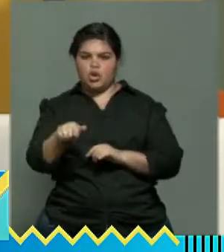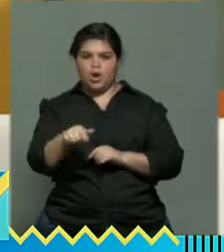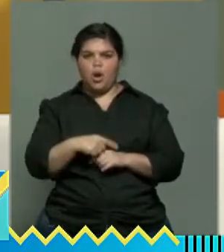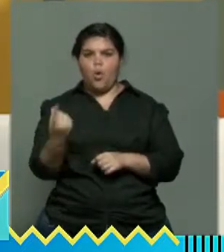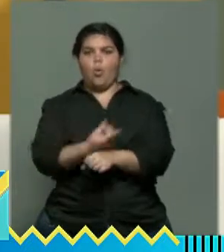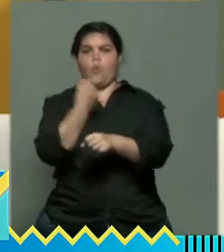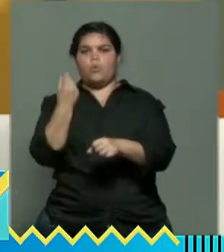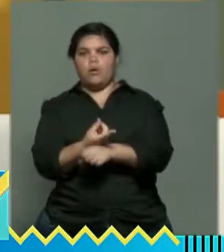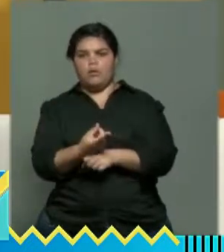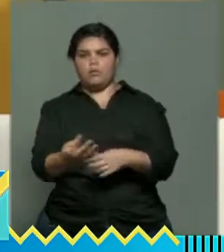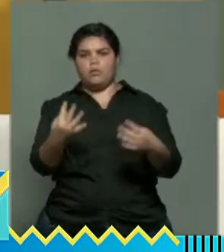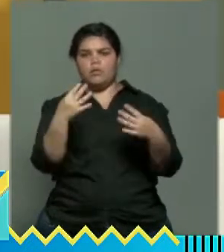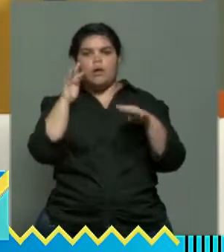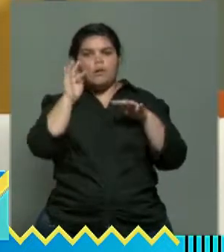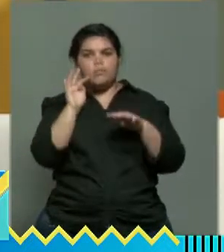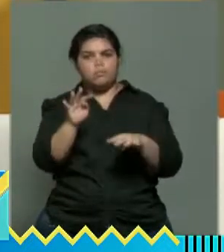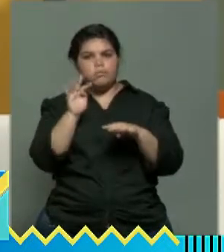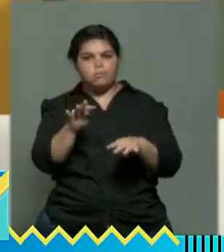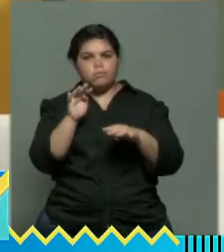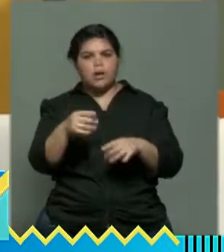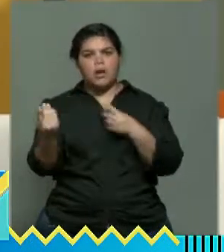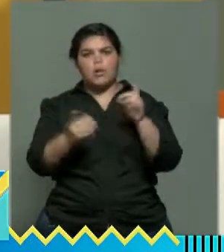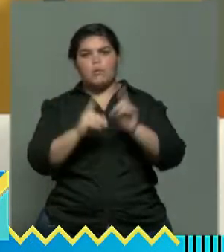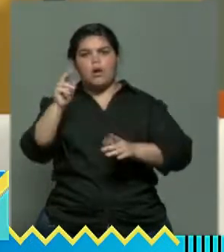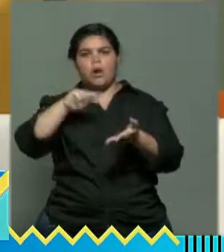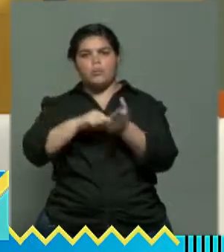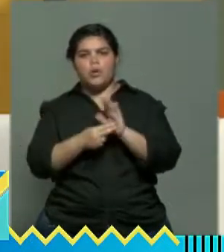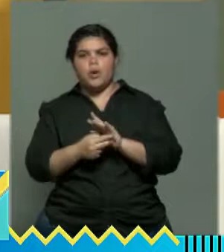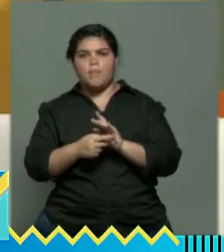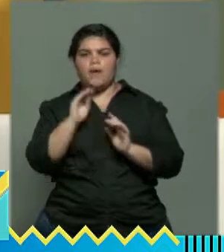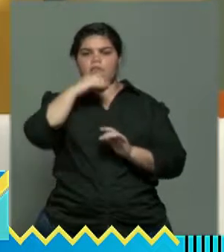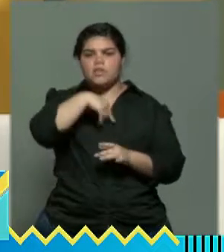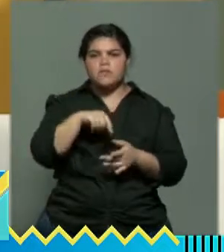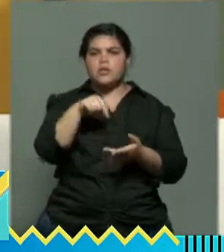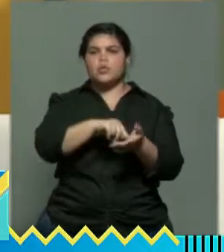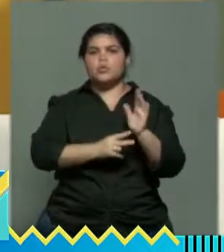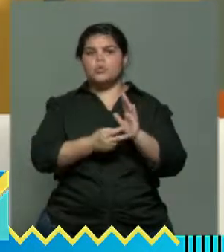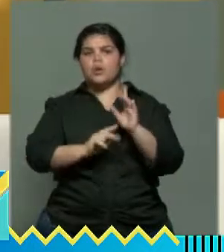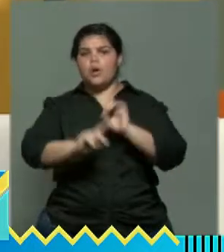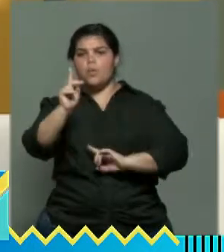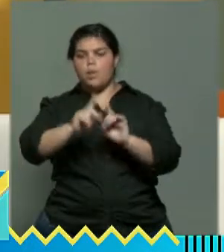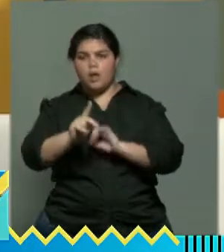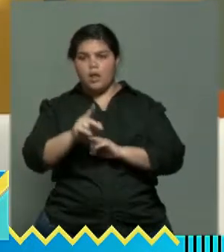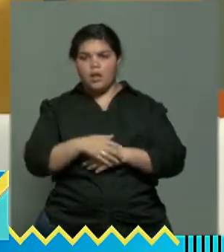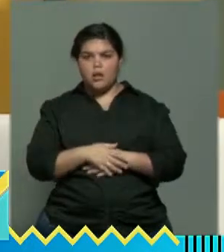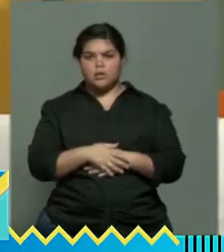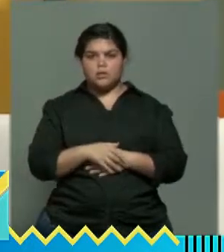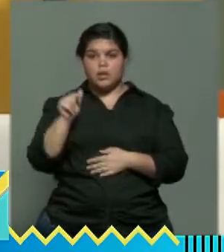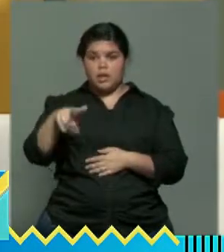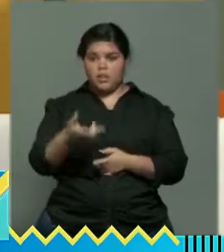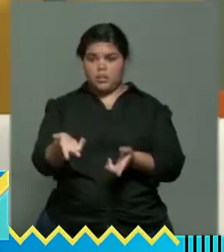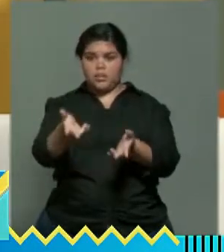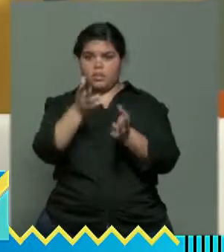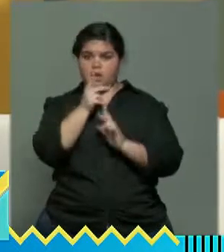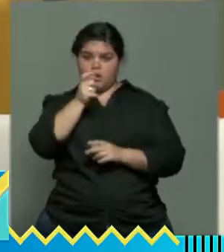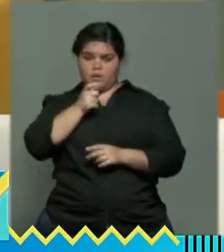hora diciendo cuál es el problema de la vitivinicultura. La realidad es que él habló 10 minutos en esa reunión y nos diga,